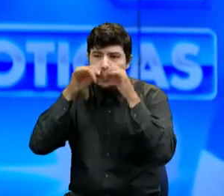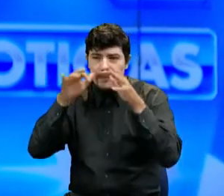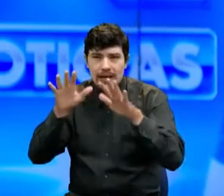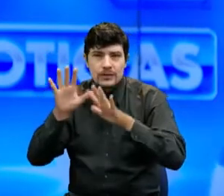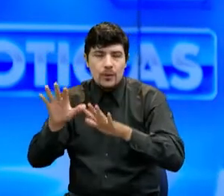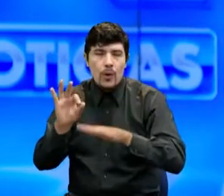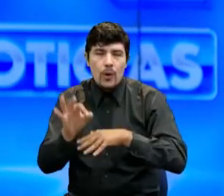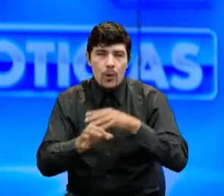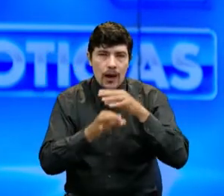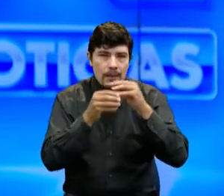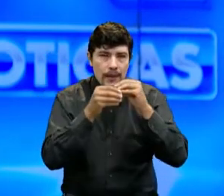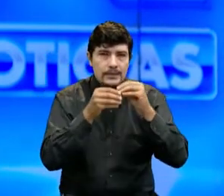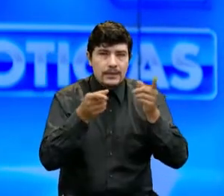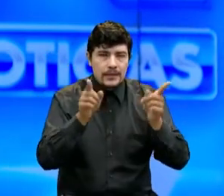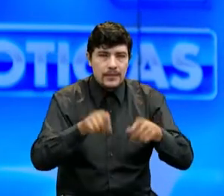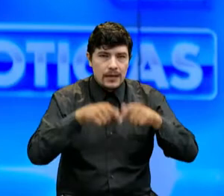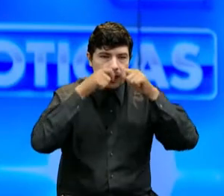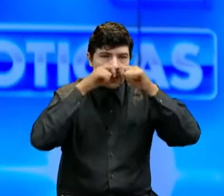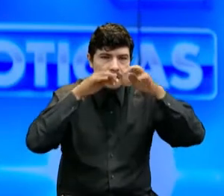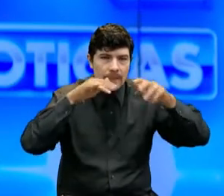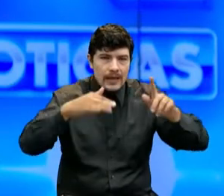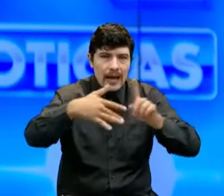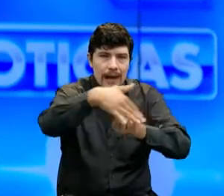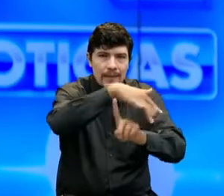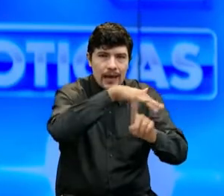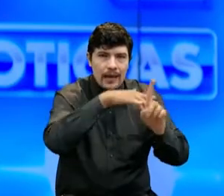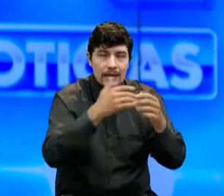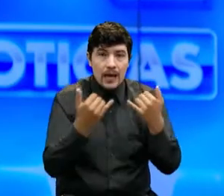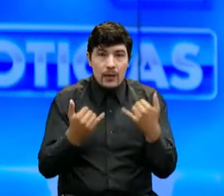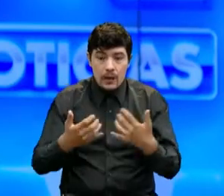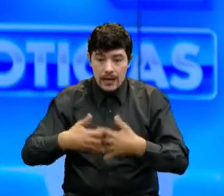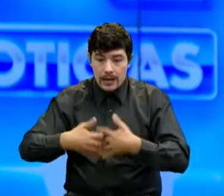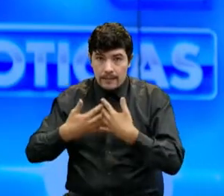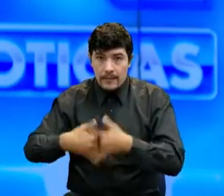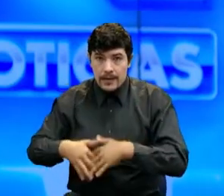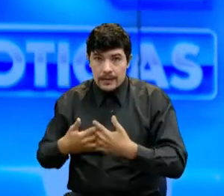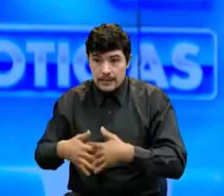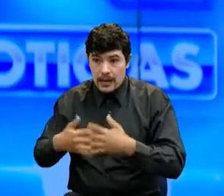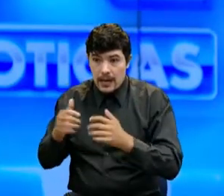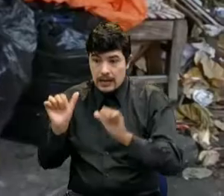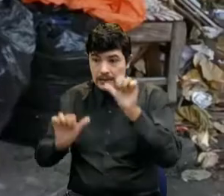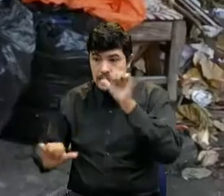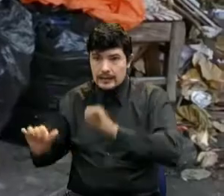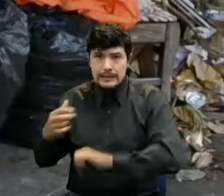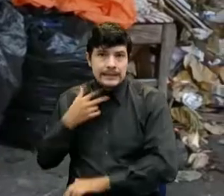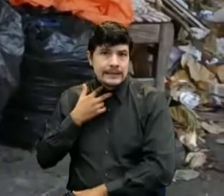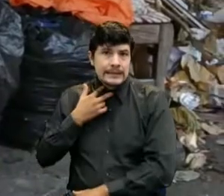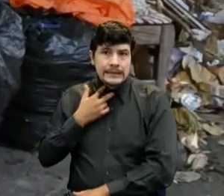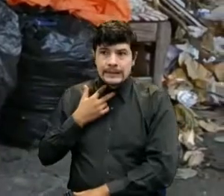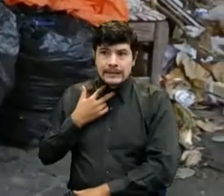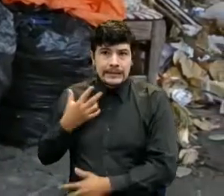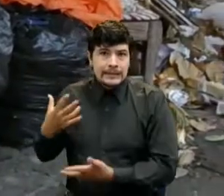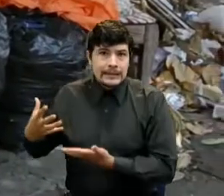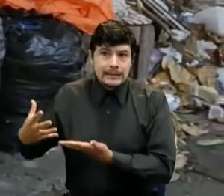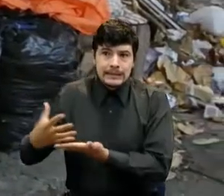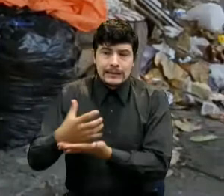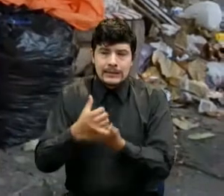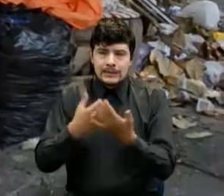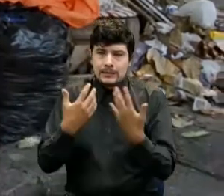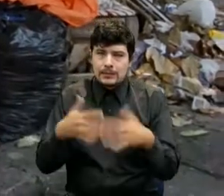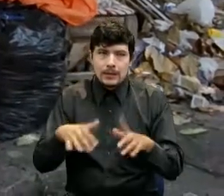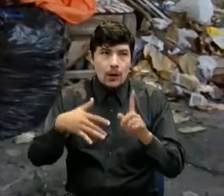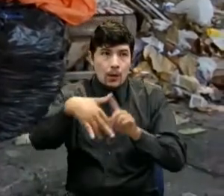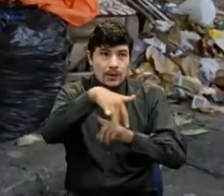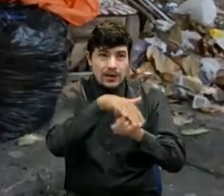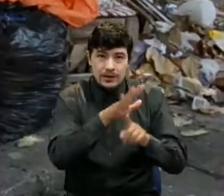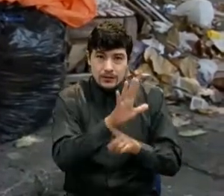y las medidas que se aplicarán, pues la empresa de aseo asegura que ya no da abasto recogiendo los residuos. Este es el panorama que se visualiza en uno